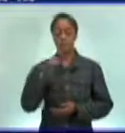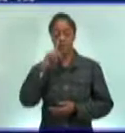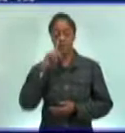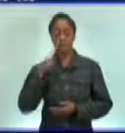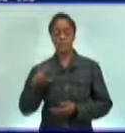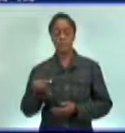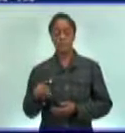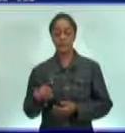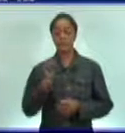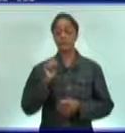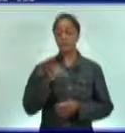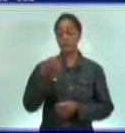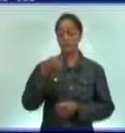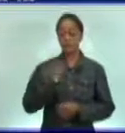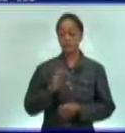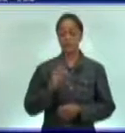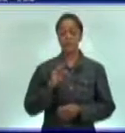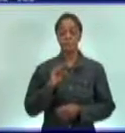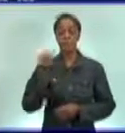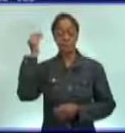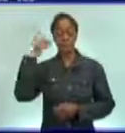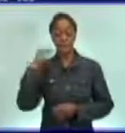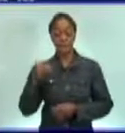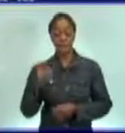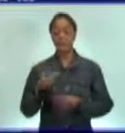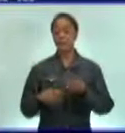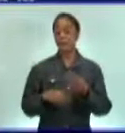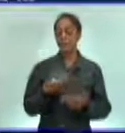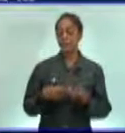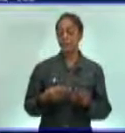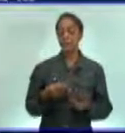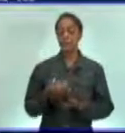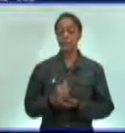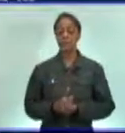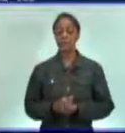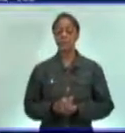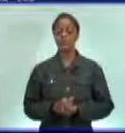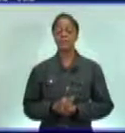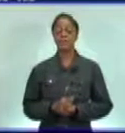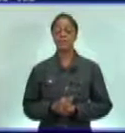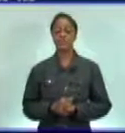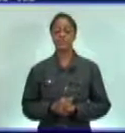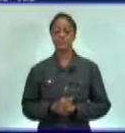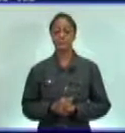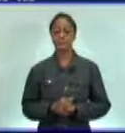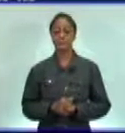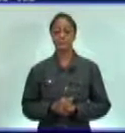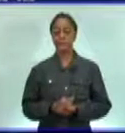la orden para que sepan qué es lo que tienen que realizar.